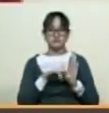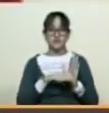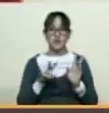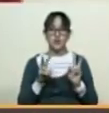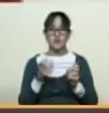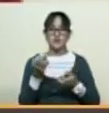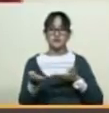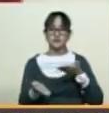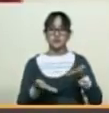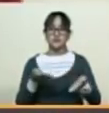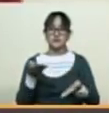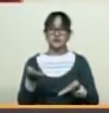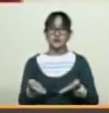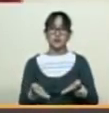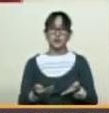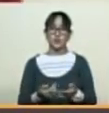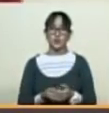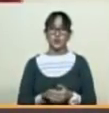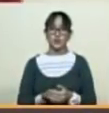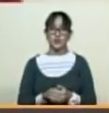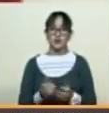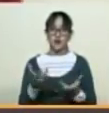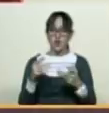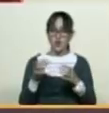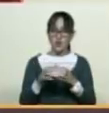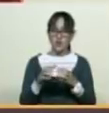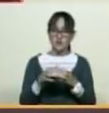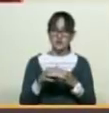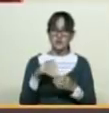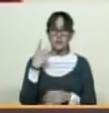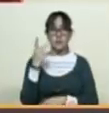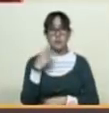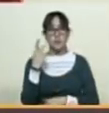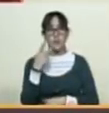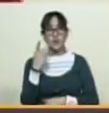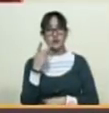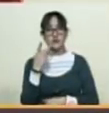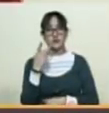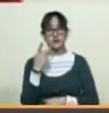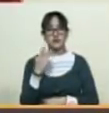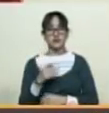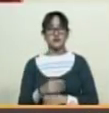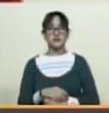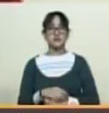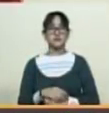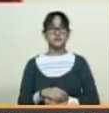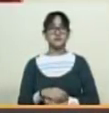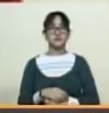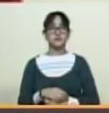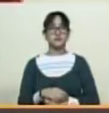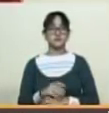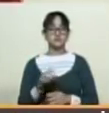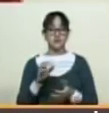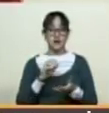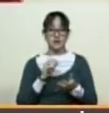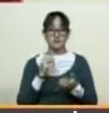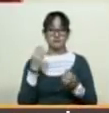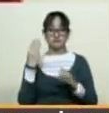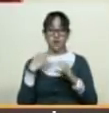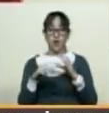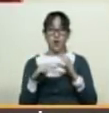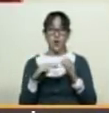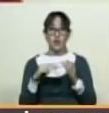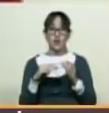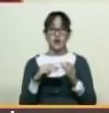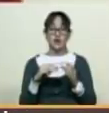nuevas solicitudes que las organizaciones políticas nos hicieron y los candidatos, tanto por escrito como